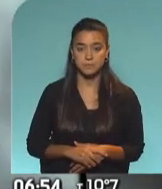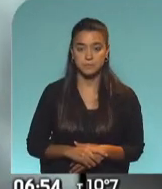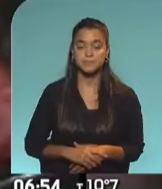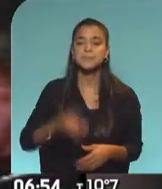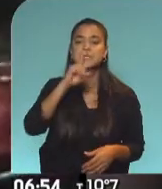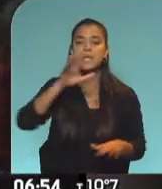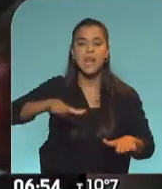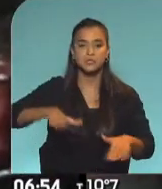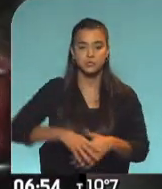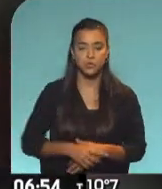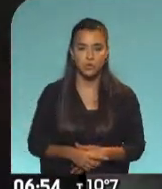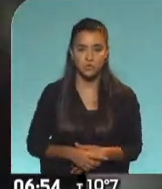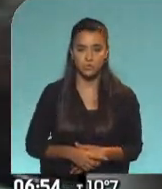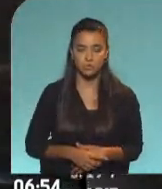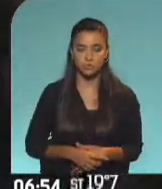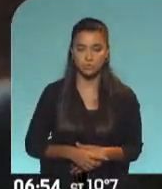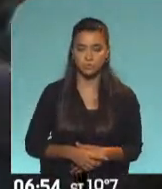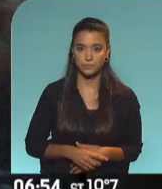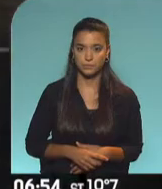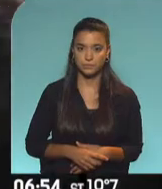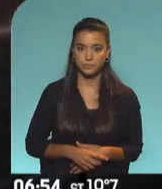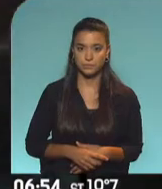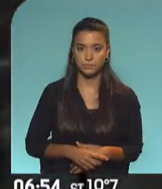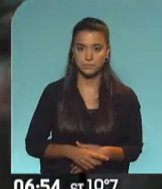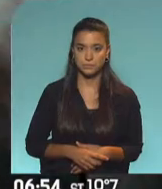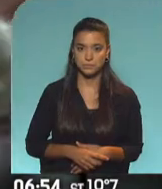Silencio en la sala. Silencio.